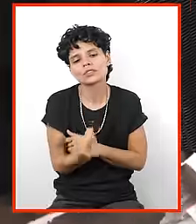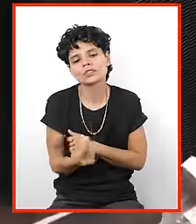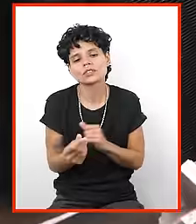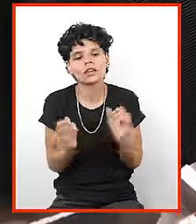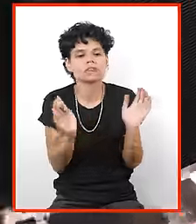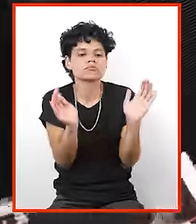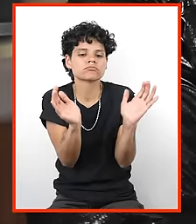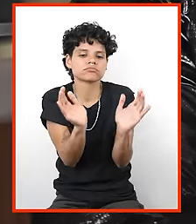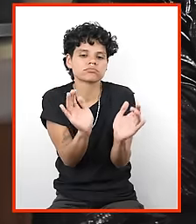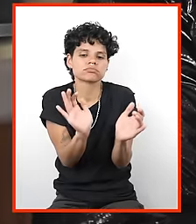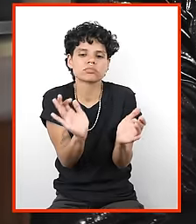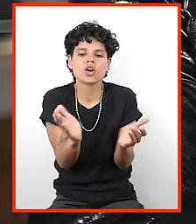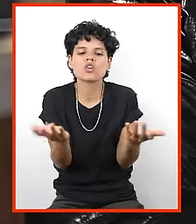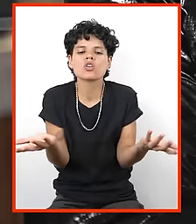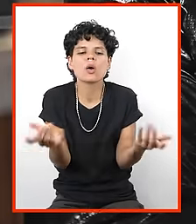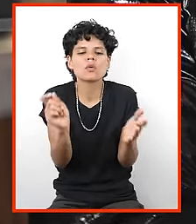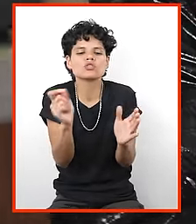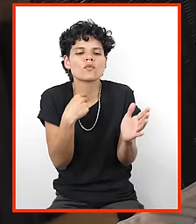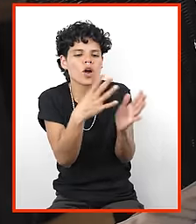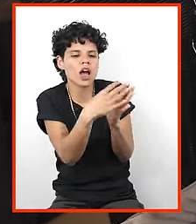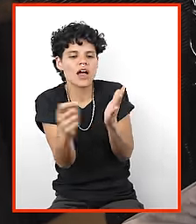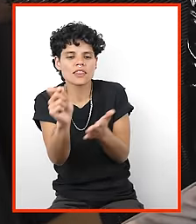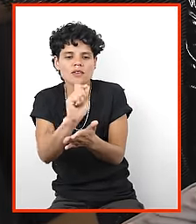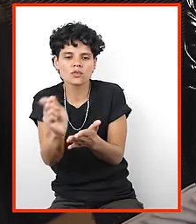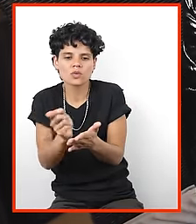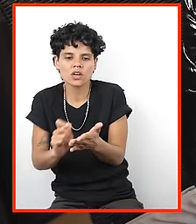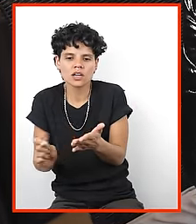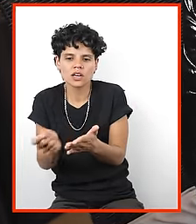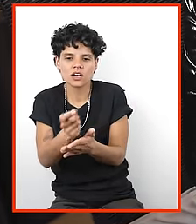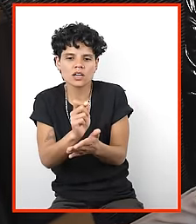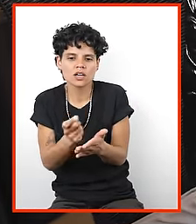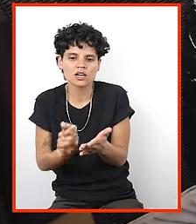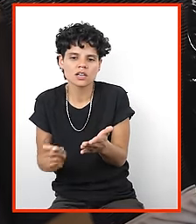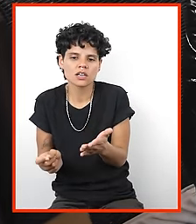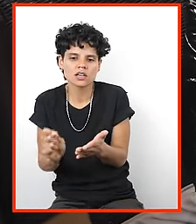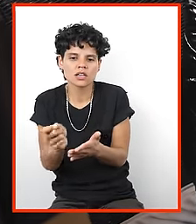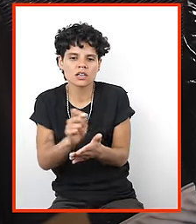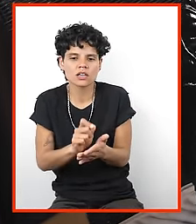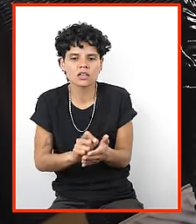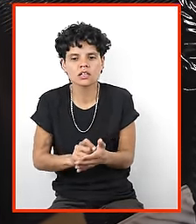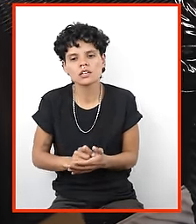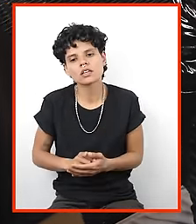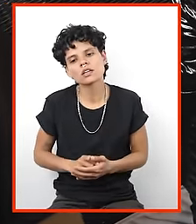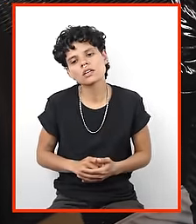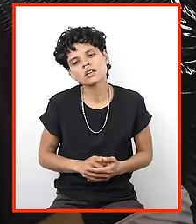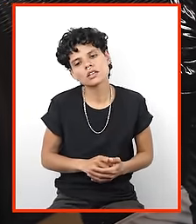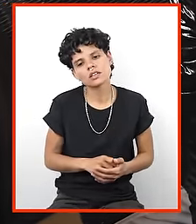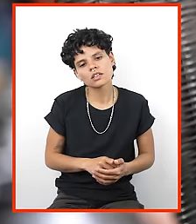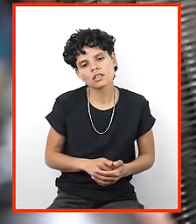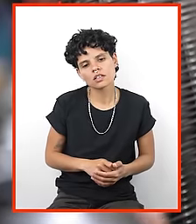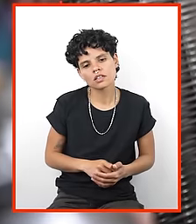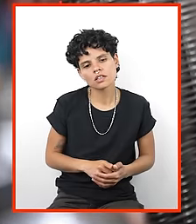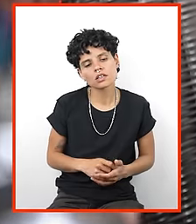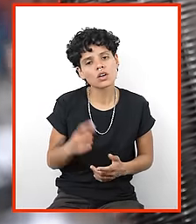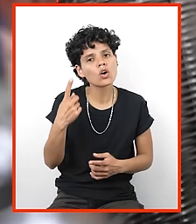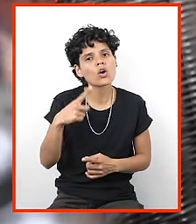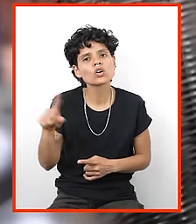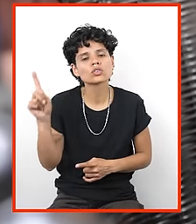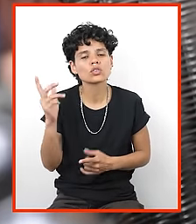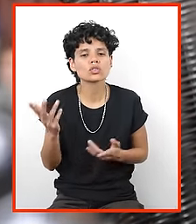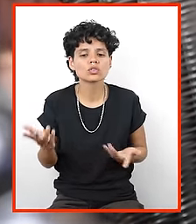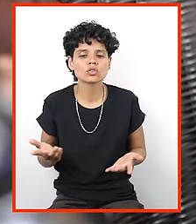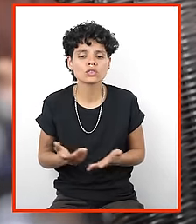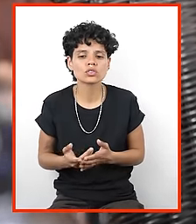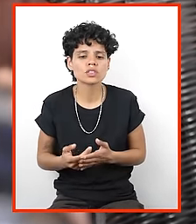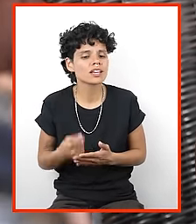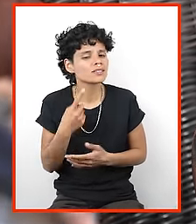¿Qué hacemos? ¿Dónde la ponemos? Donde tú quieras. No está ahí, sí, en el retrato. Es una versión libre. Le hago otro retrato de ella. Es una versión